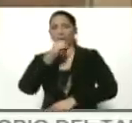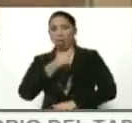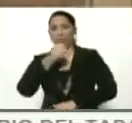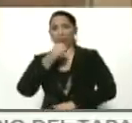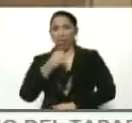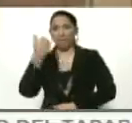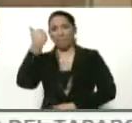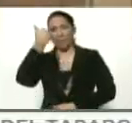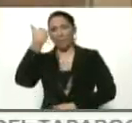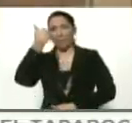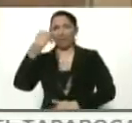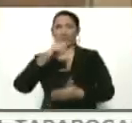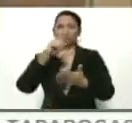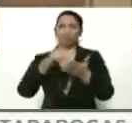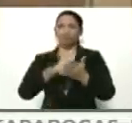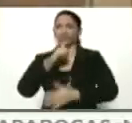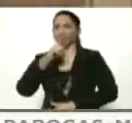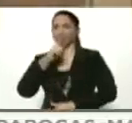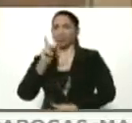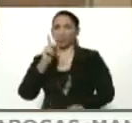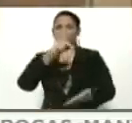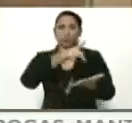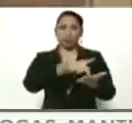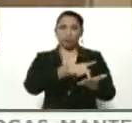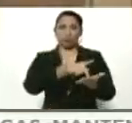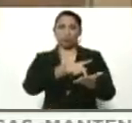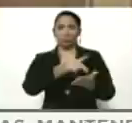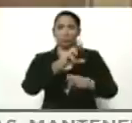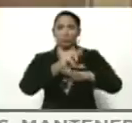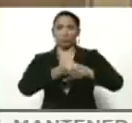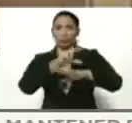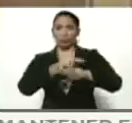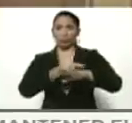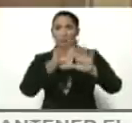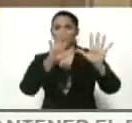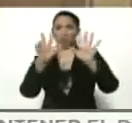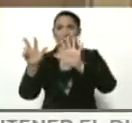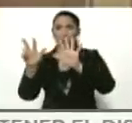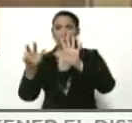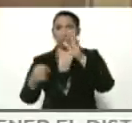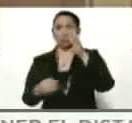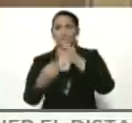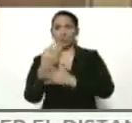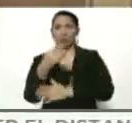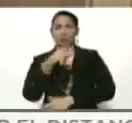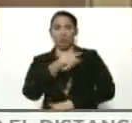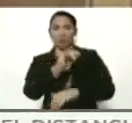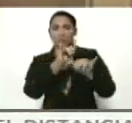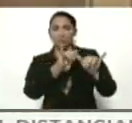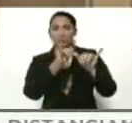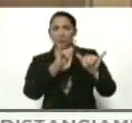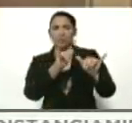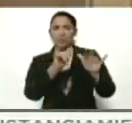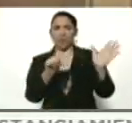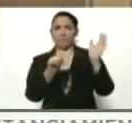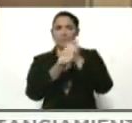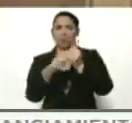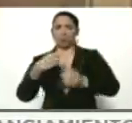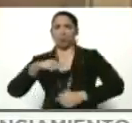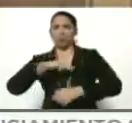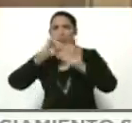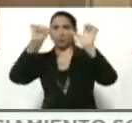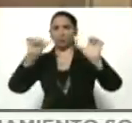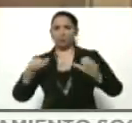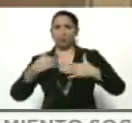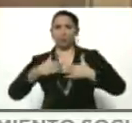malestar general, acudió a consulta el 18 de mayo y allí la capta nuestro sistema de salud